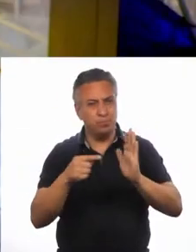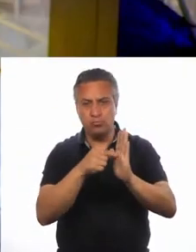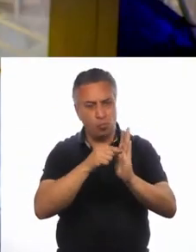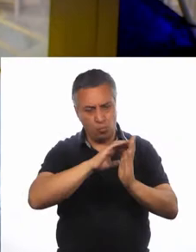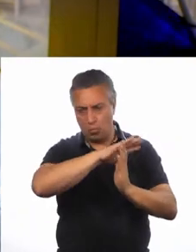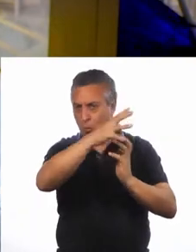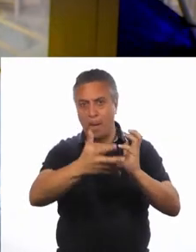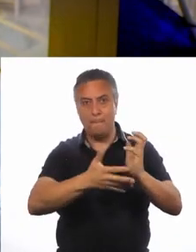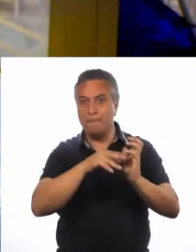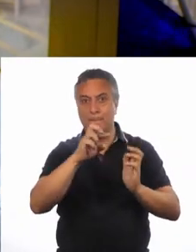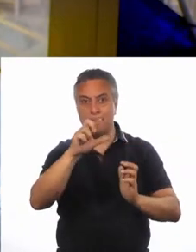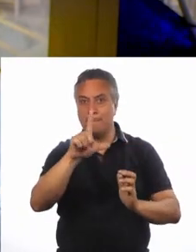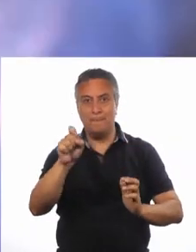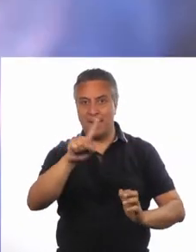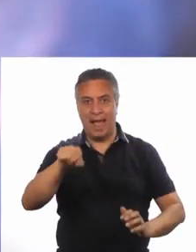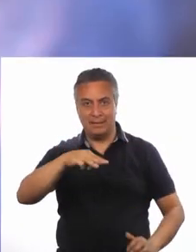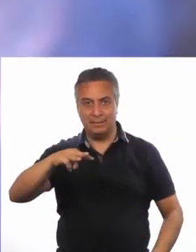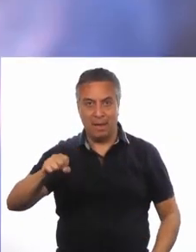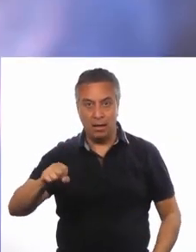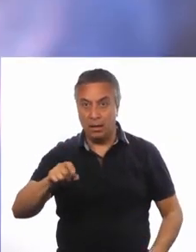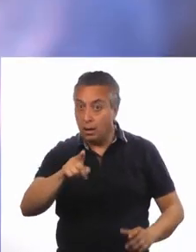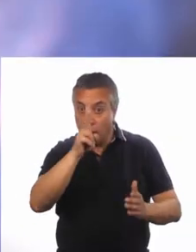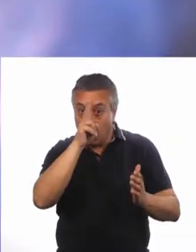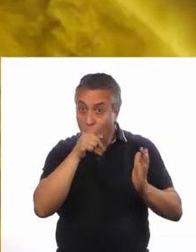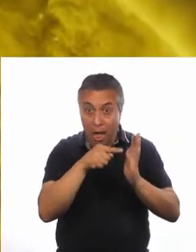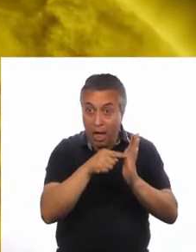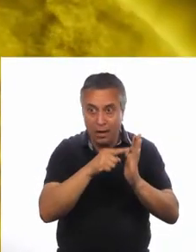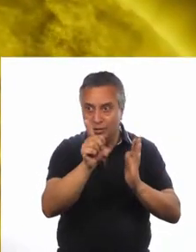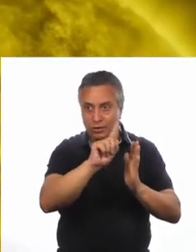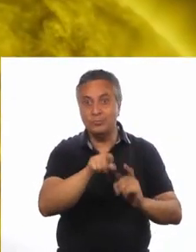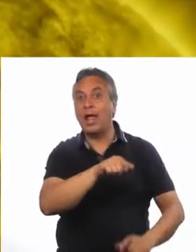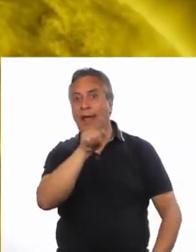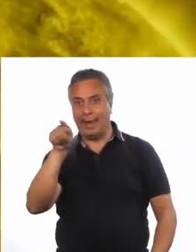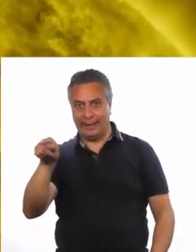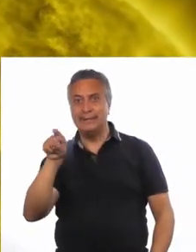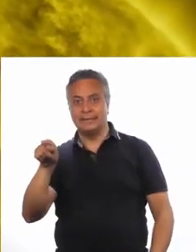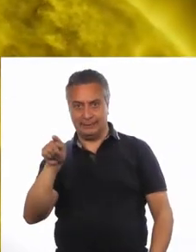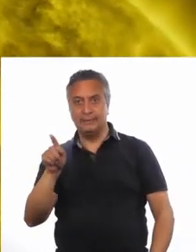pero no como ésta sino como esta